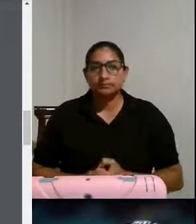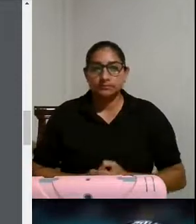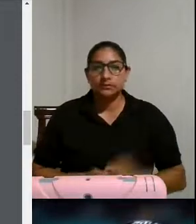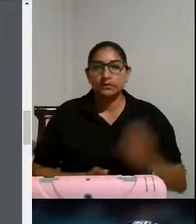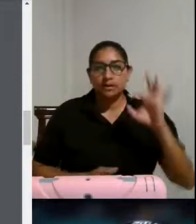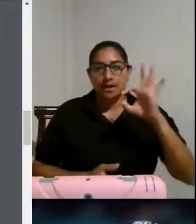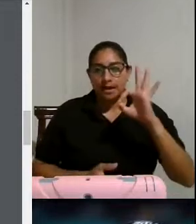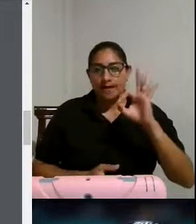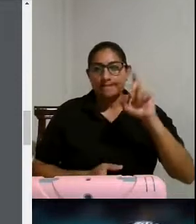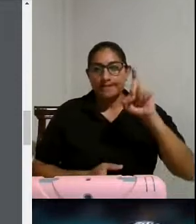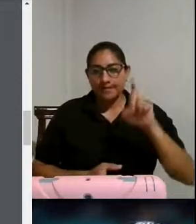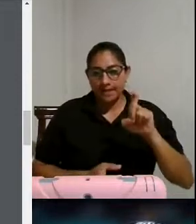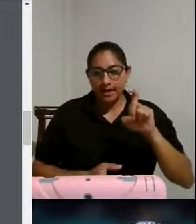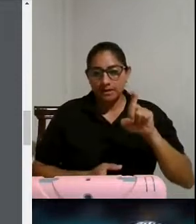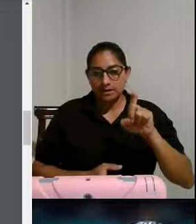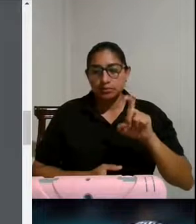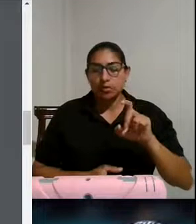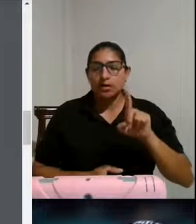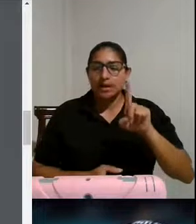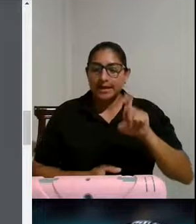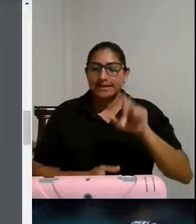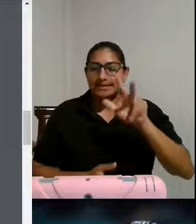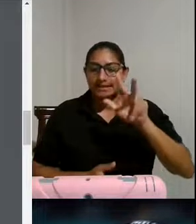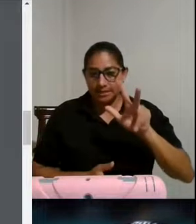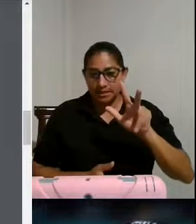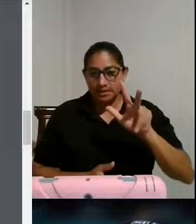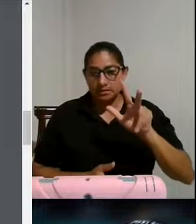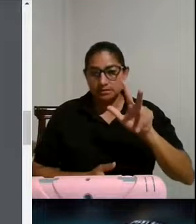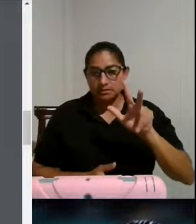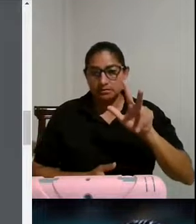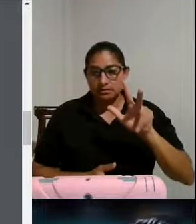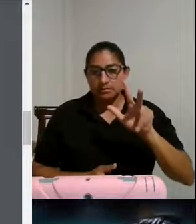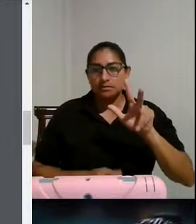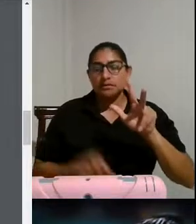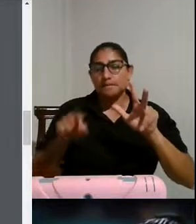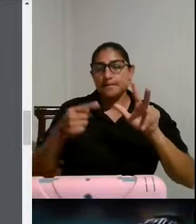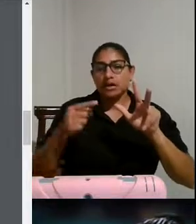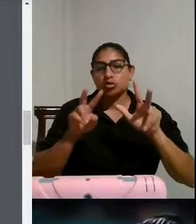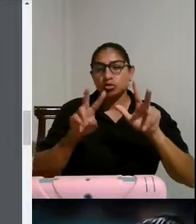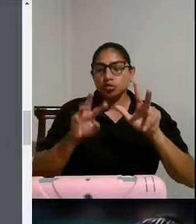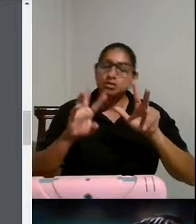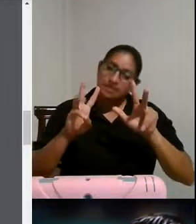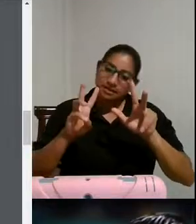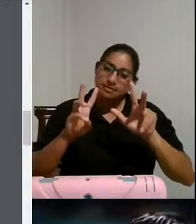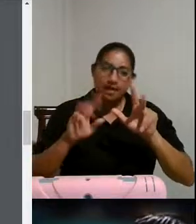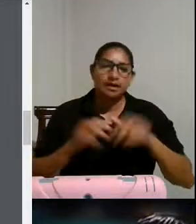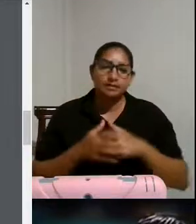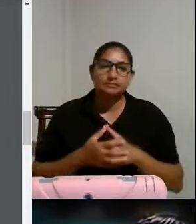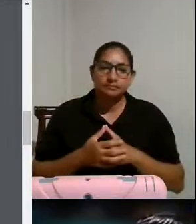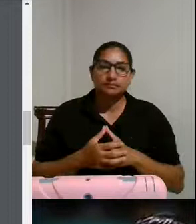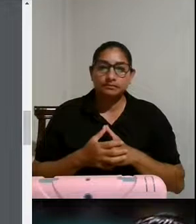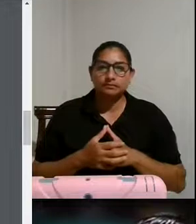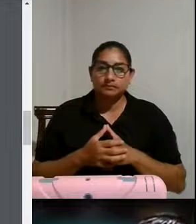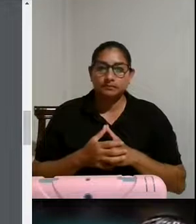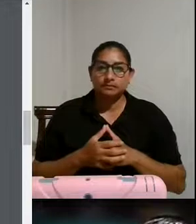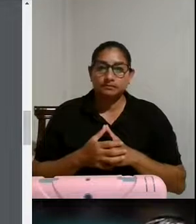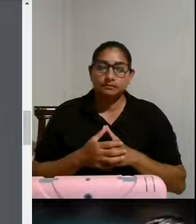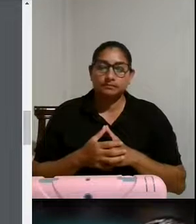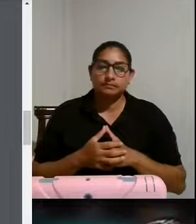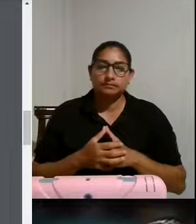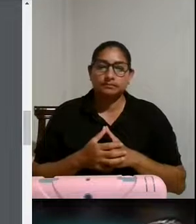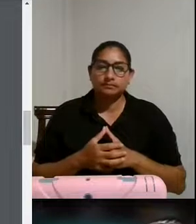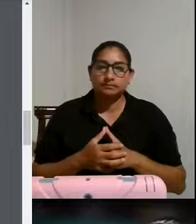¿Ok? F de x es este de acá. Menos 6. Entonces, ¿qué fue lo